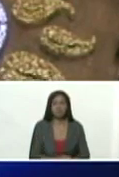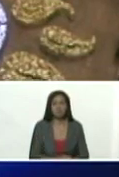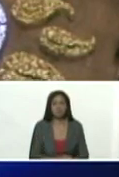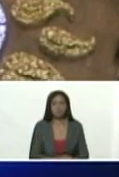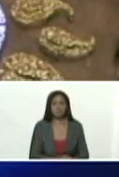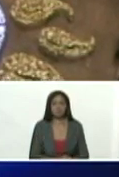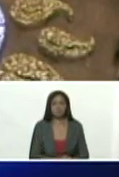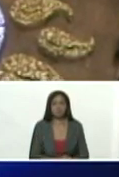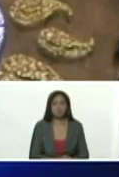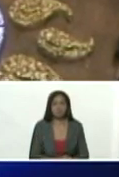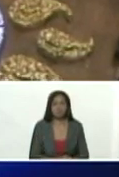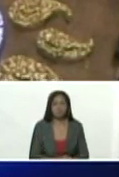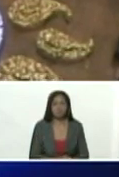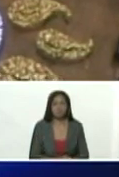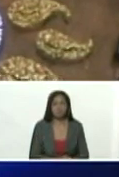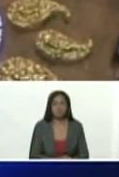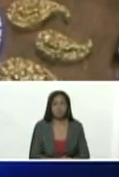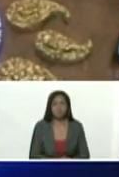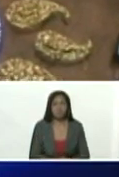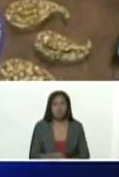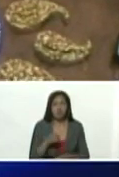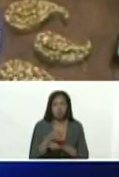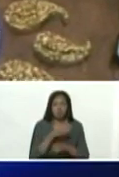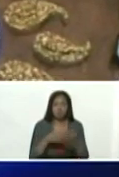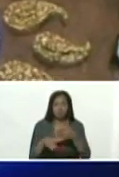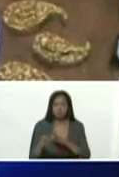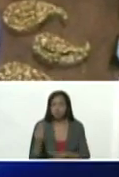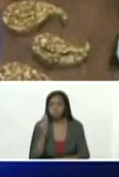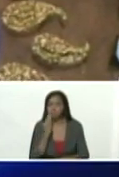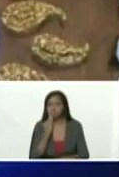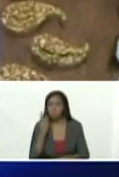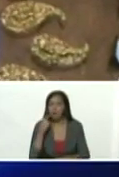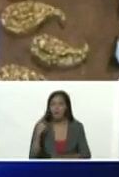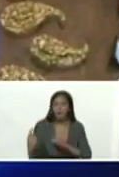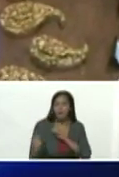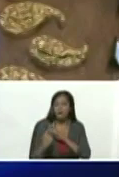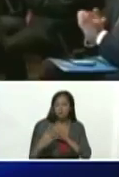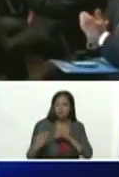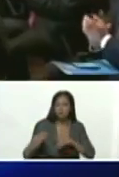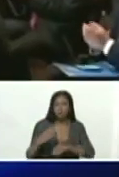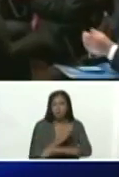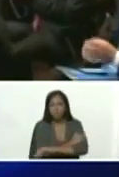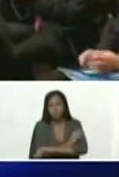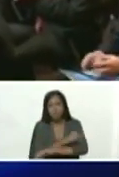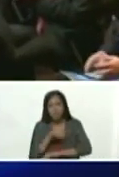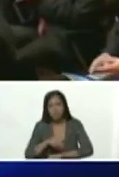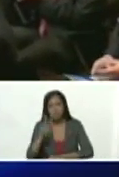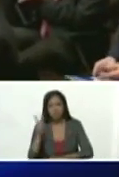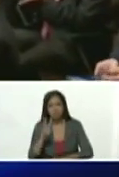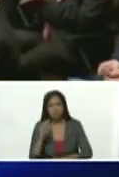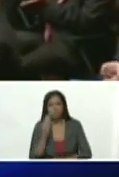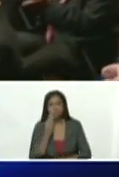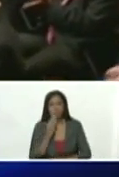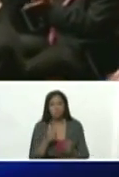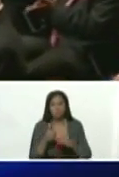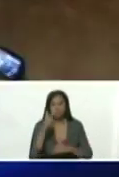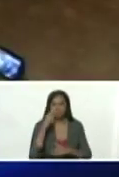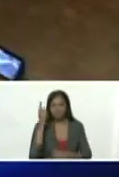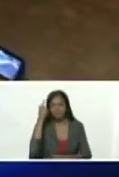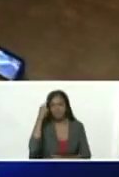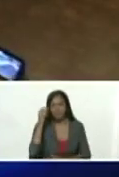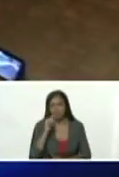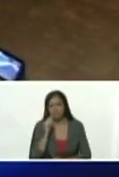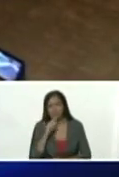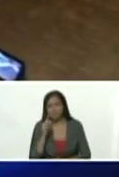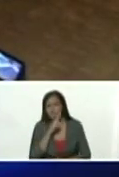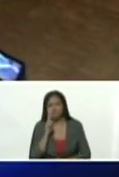a la pila de estúpidos que tienen al frente de la oposición en Venezuela. El estúpido mayor, ustedes saben quién es,